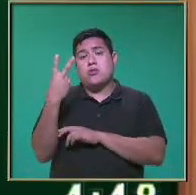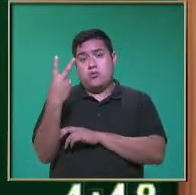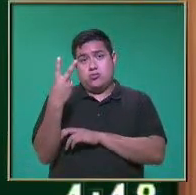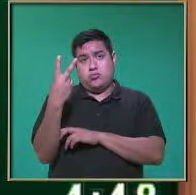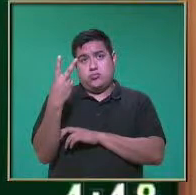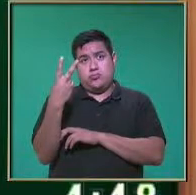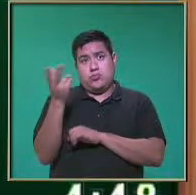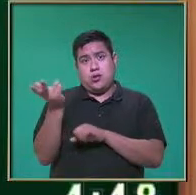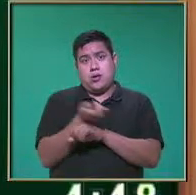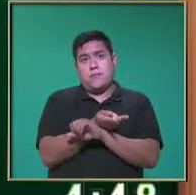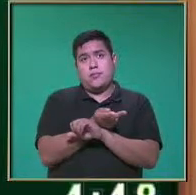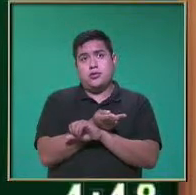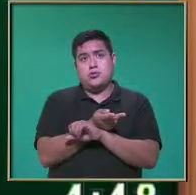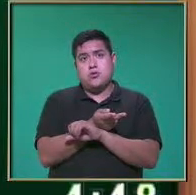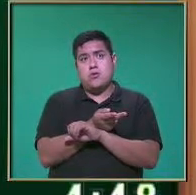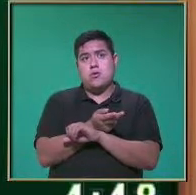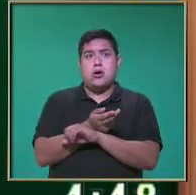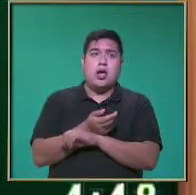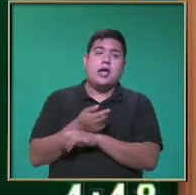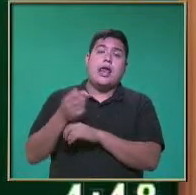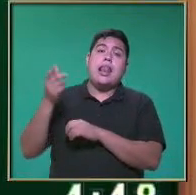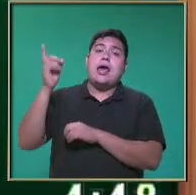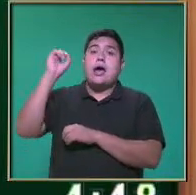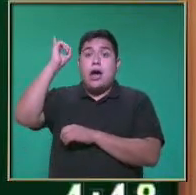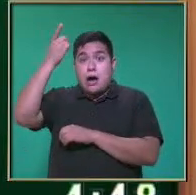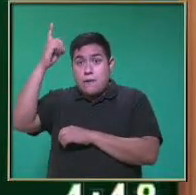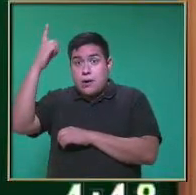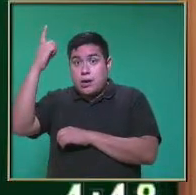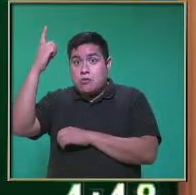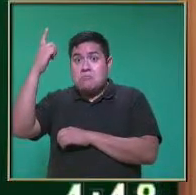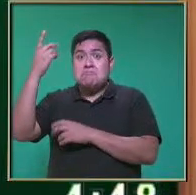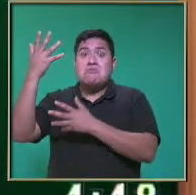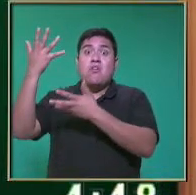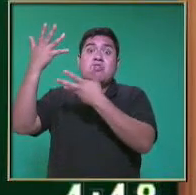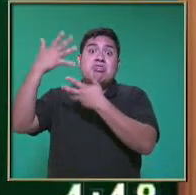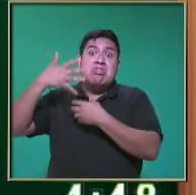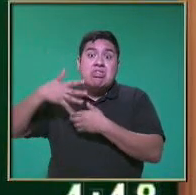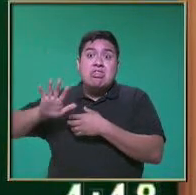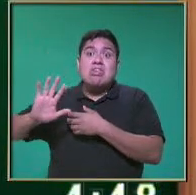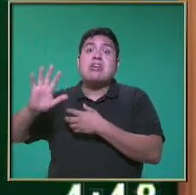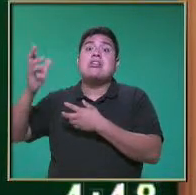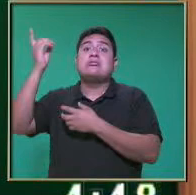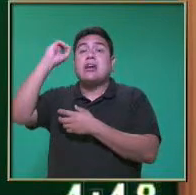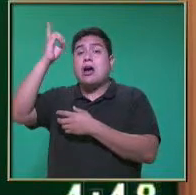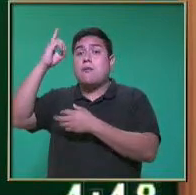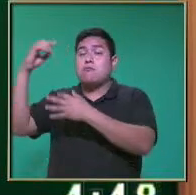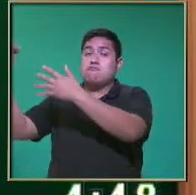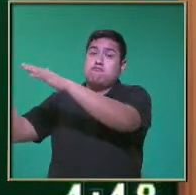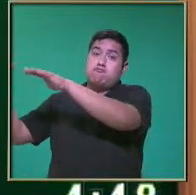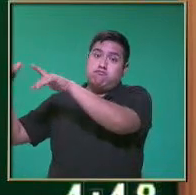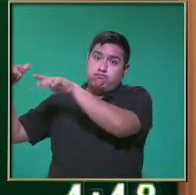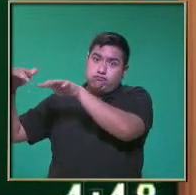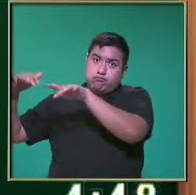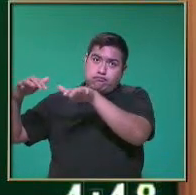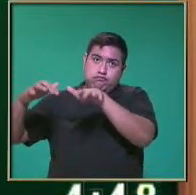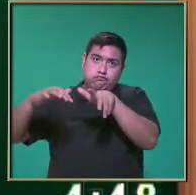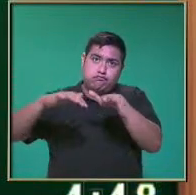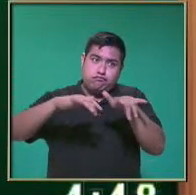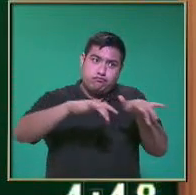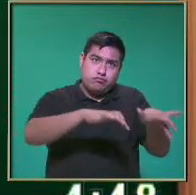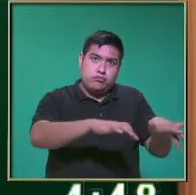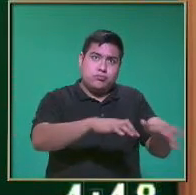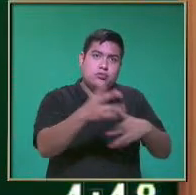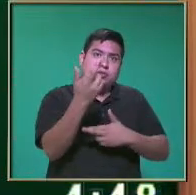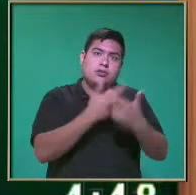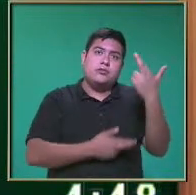número 2. When the horse returned with 10 more horses, cuando el caballo regresó con 10 caballos más. That's